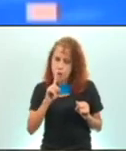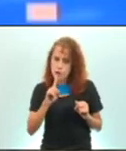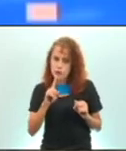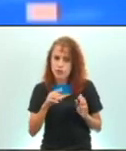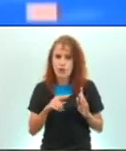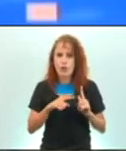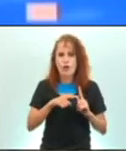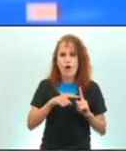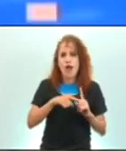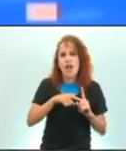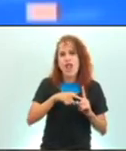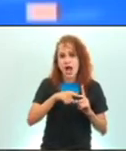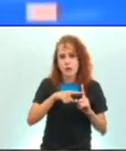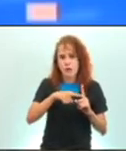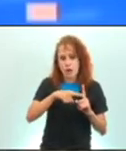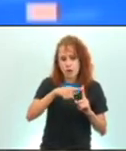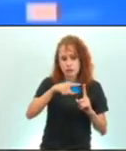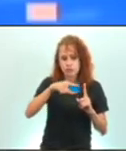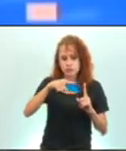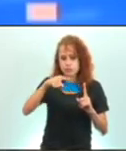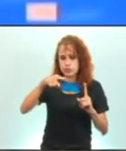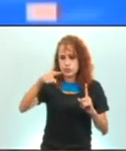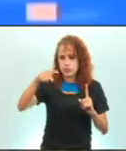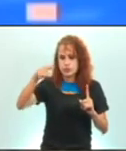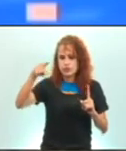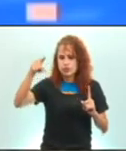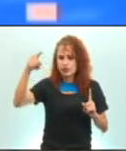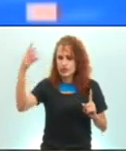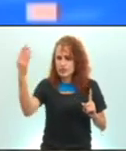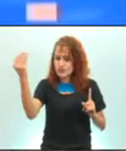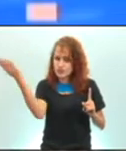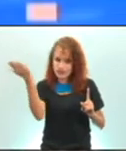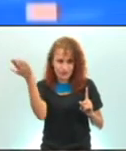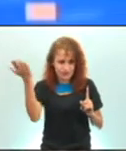año, la curva ha crecido de esta manera.